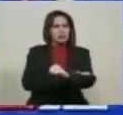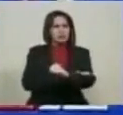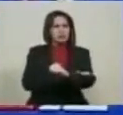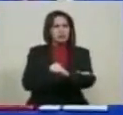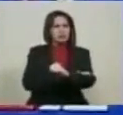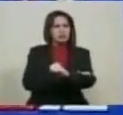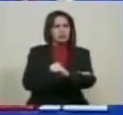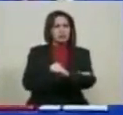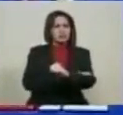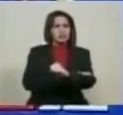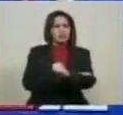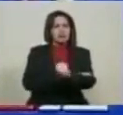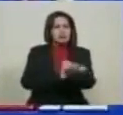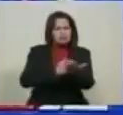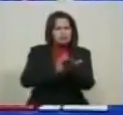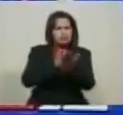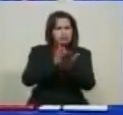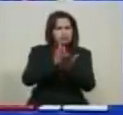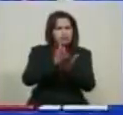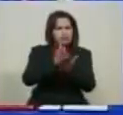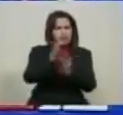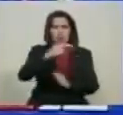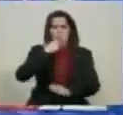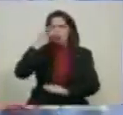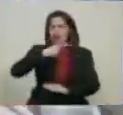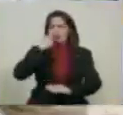mayor capacidad política que nunca.